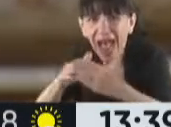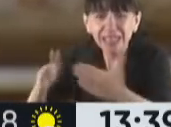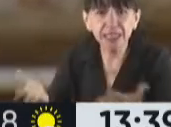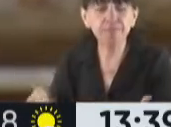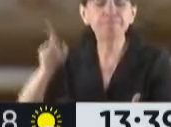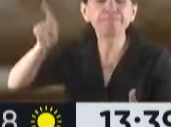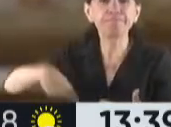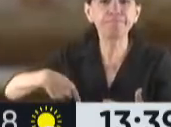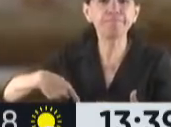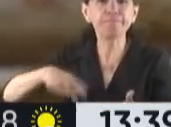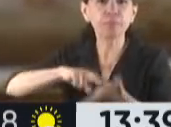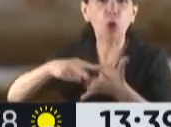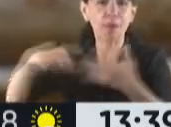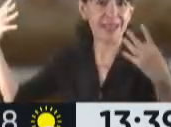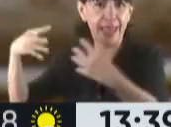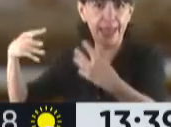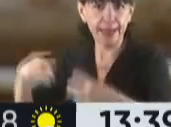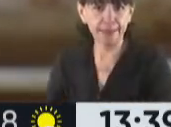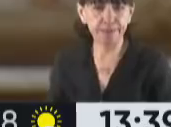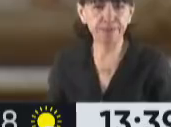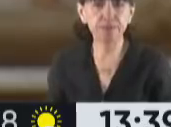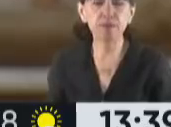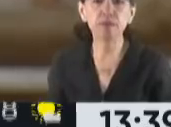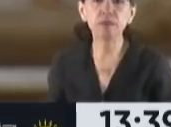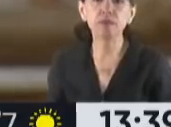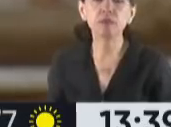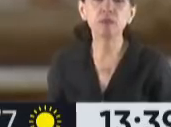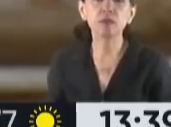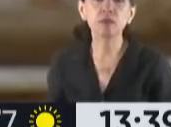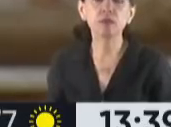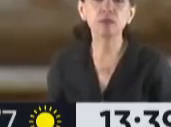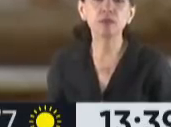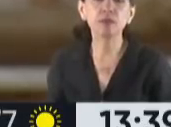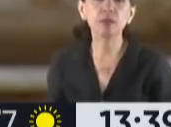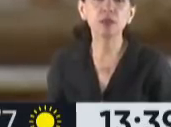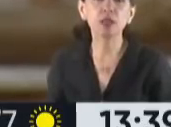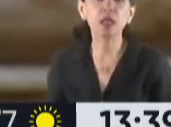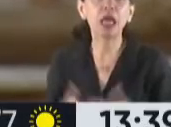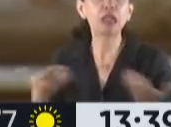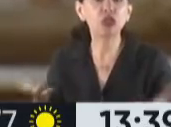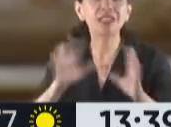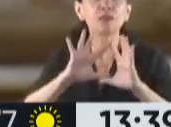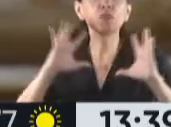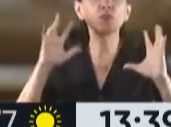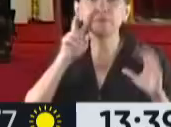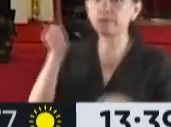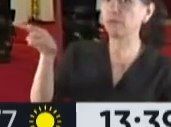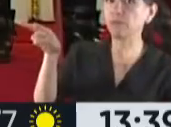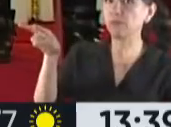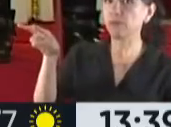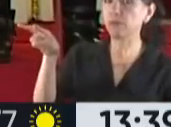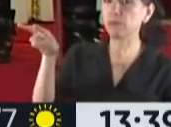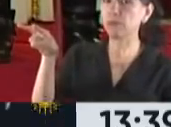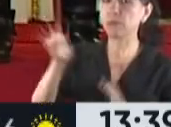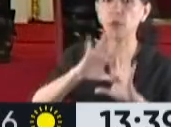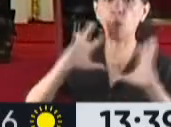Europa, suelo europeo. Esa ha sido la razón por la que el mundo decidió en su día